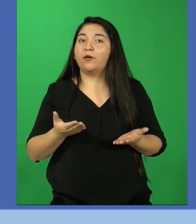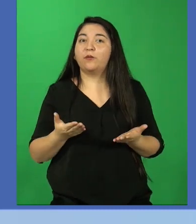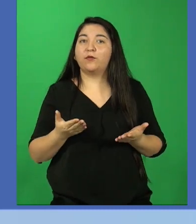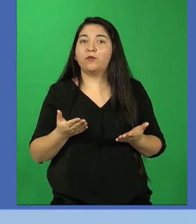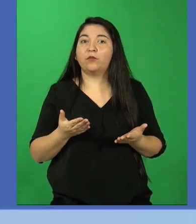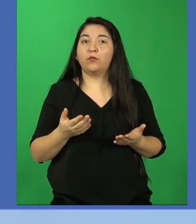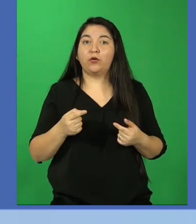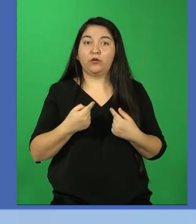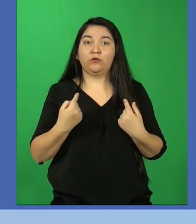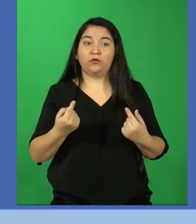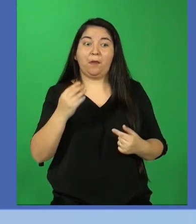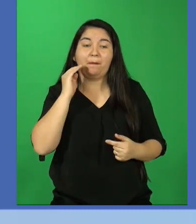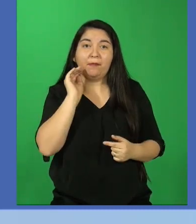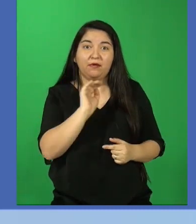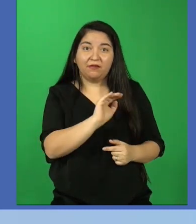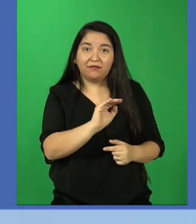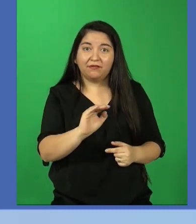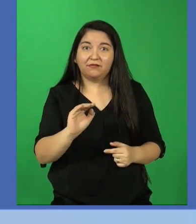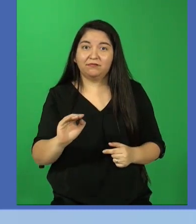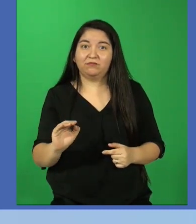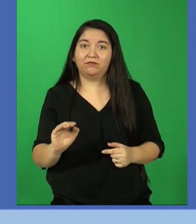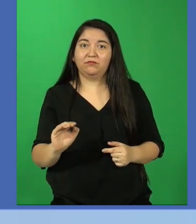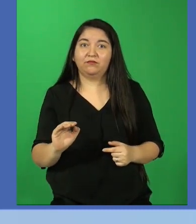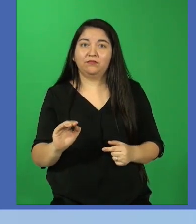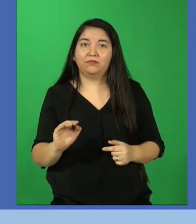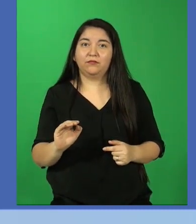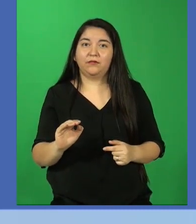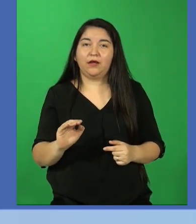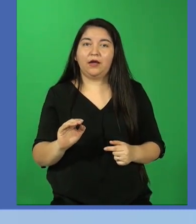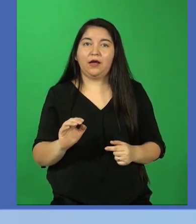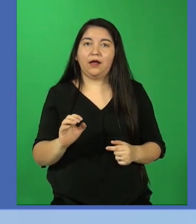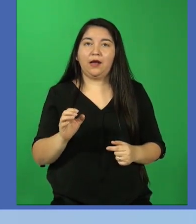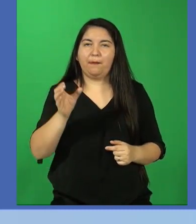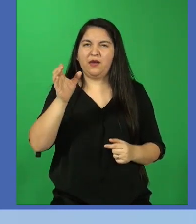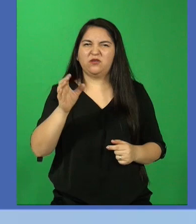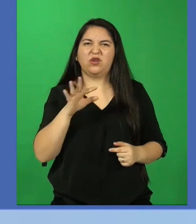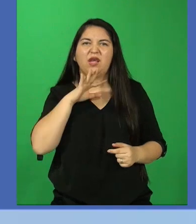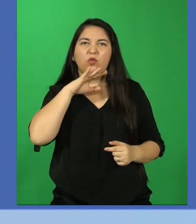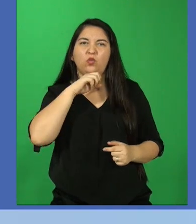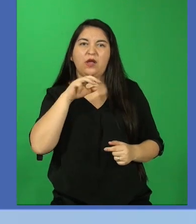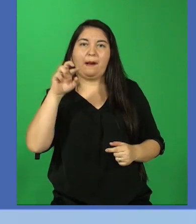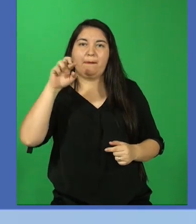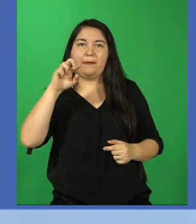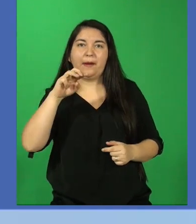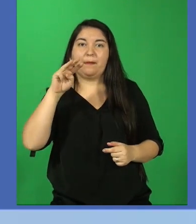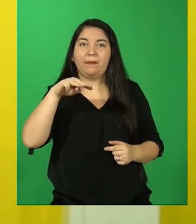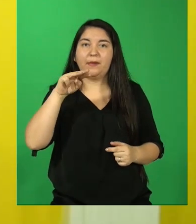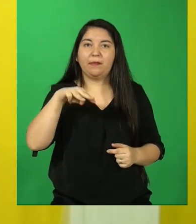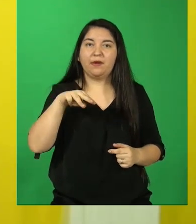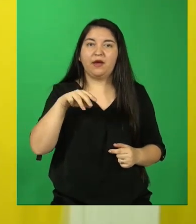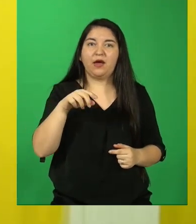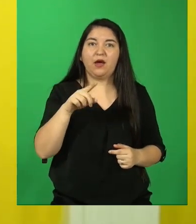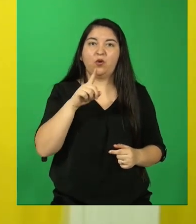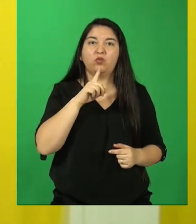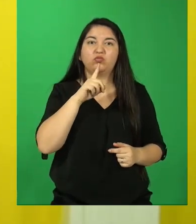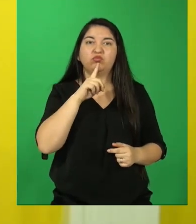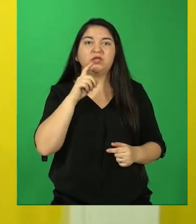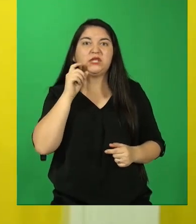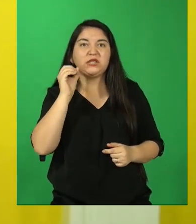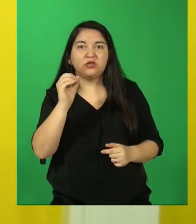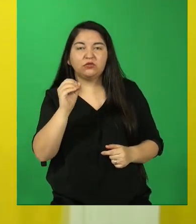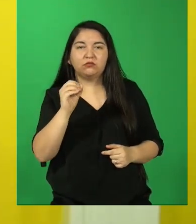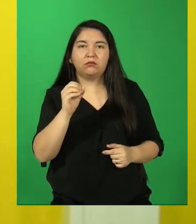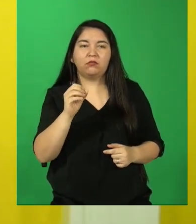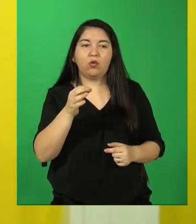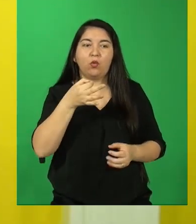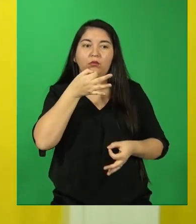Desde pequeños, ¿cierto? Los adultos, la mamá, el papá, un tío, una abuela, nos ha